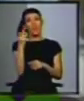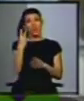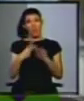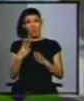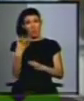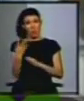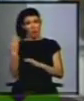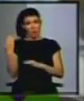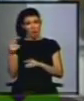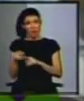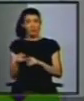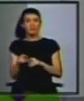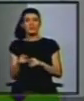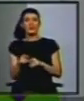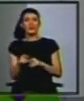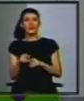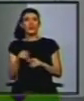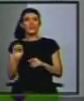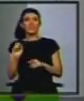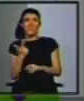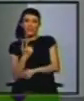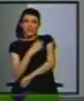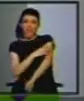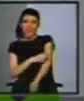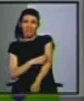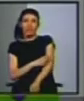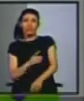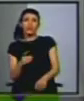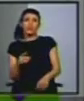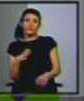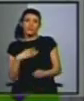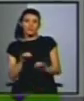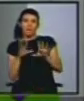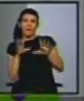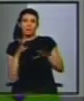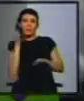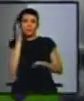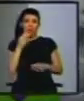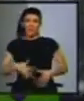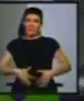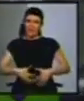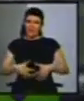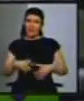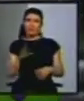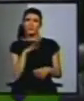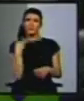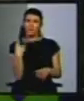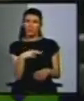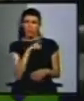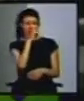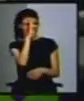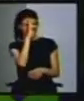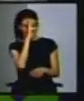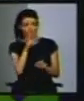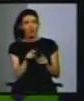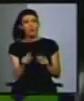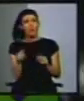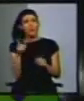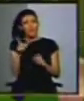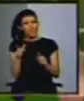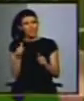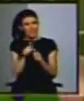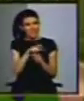impactó a la región del Maule. La joven estaba embarazada y su muerte se produjo en extrañas condiciones. Sus cercanos aseguran que fue